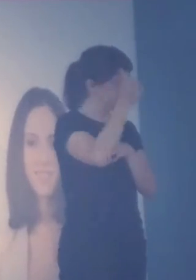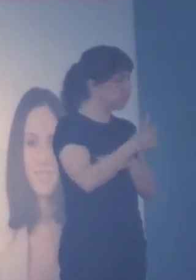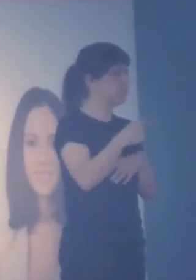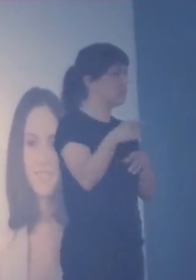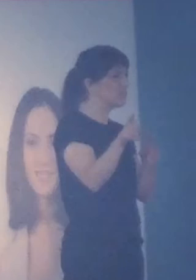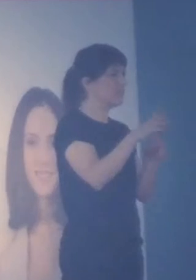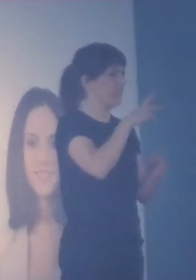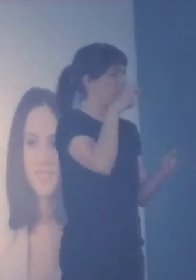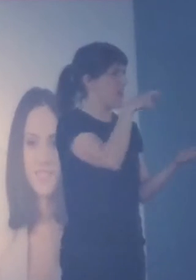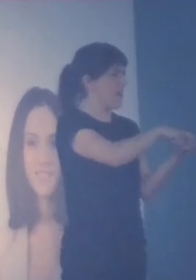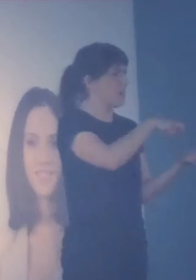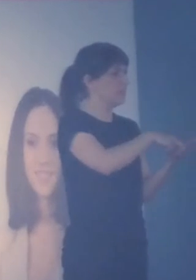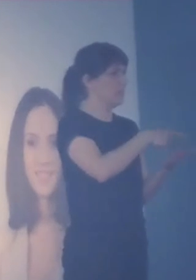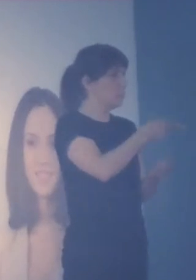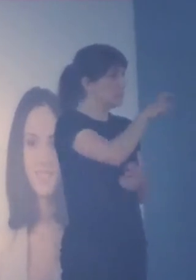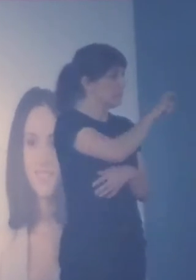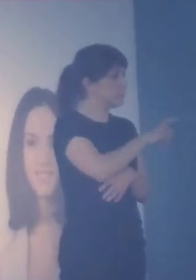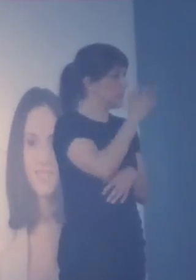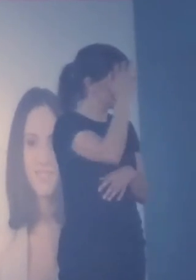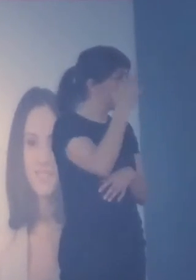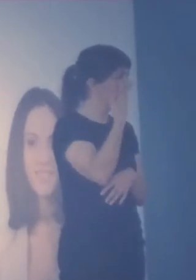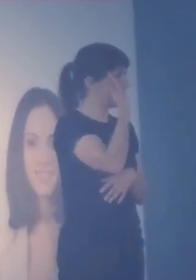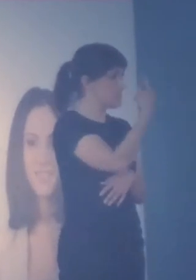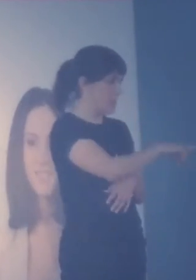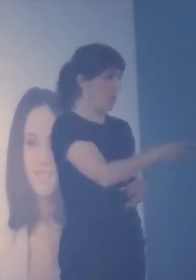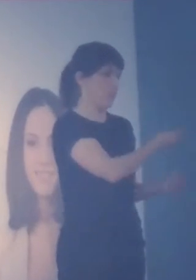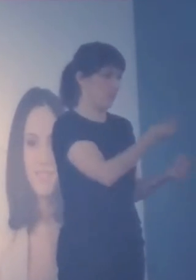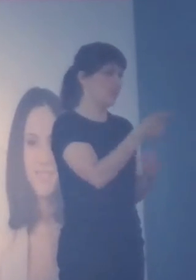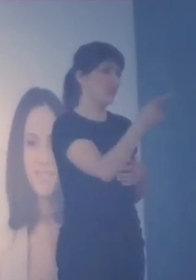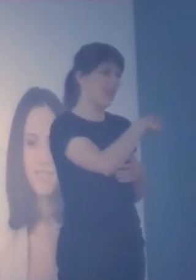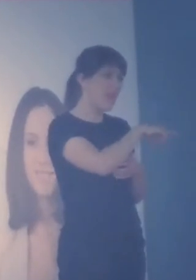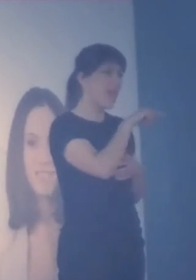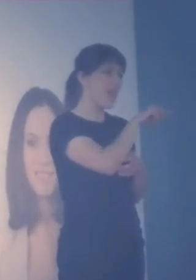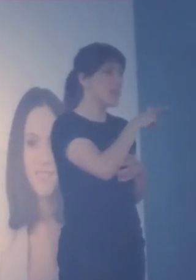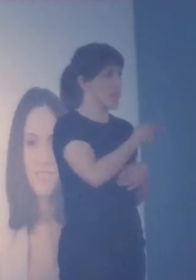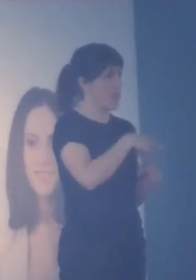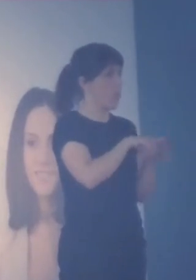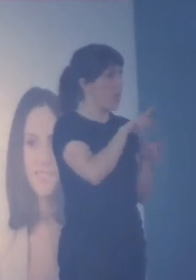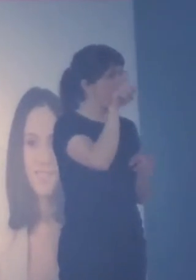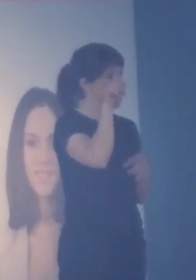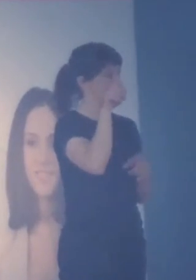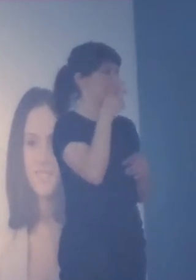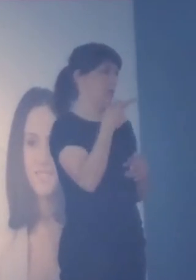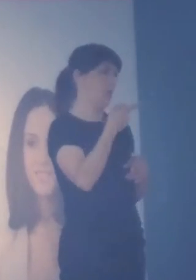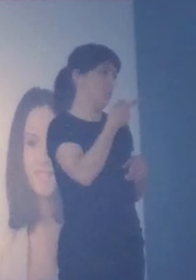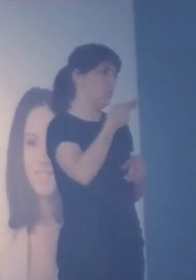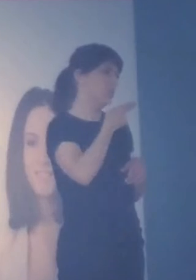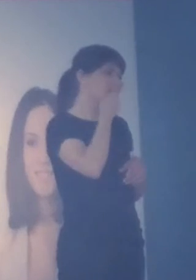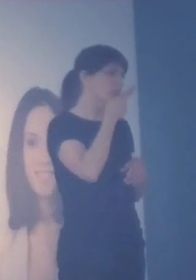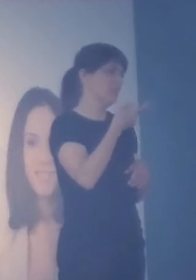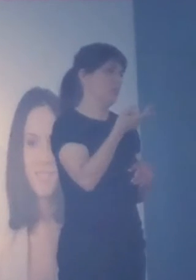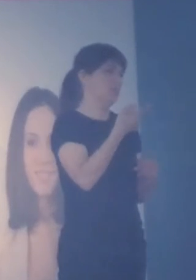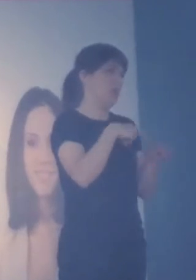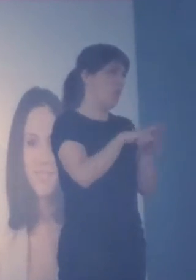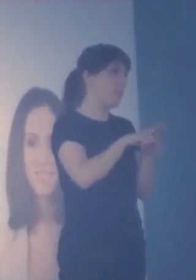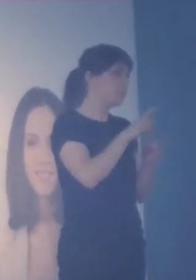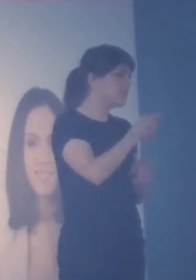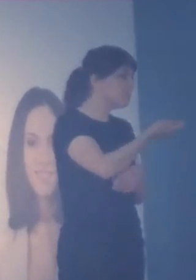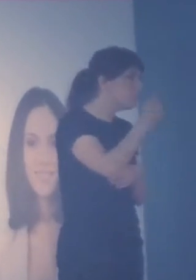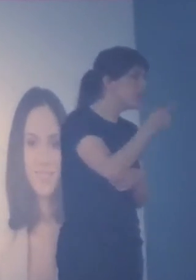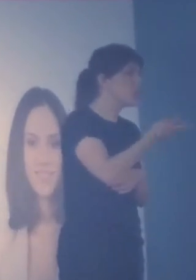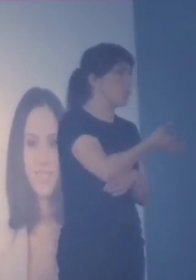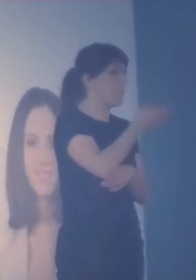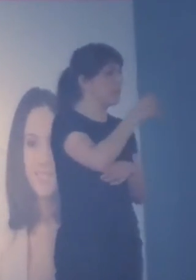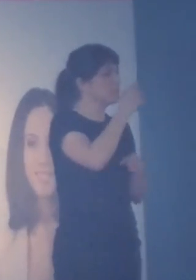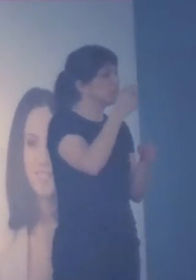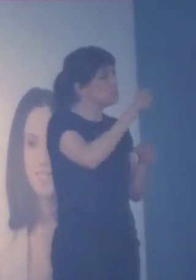muy bien Libia. Y va a defender también los intereses de los nuestros marineros, de los nuestros trabajadores